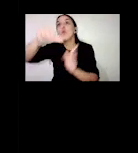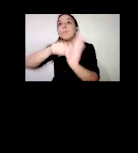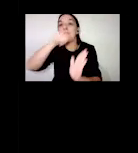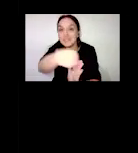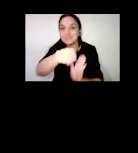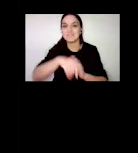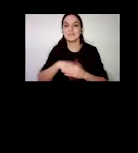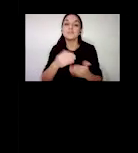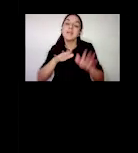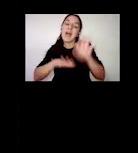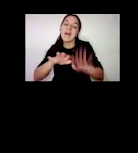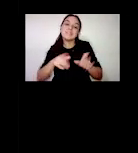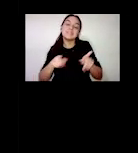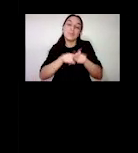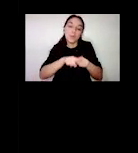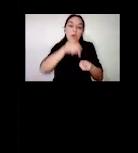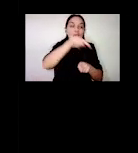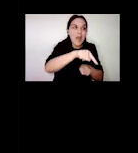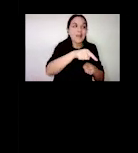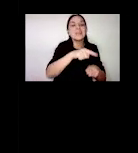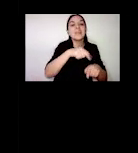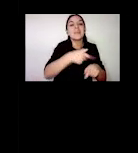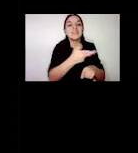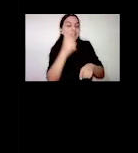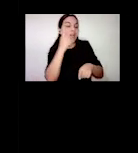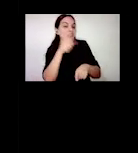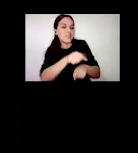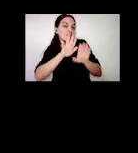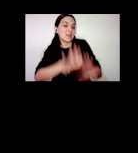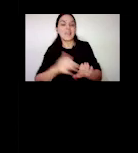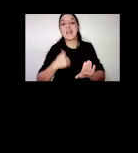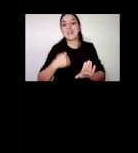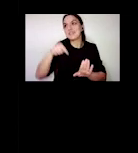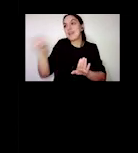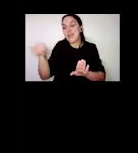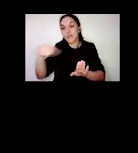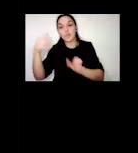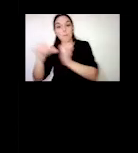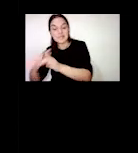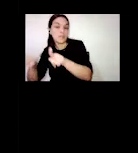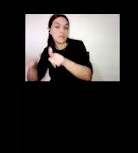en Argentina que en el país de residencia fiscal y la diferencia de días en el año en un tercer país.